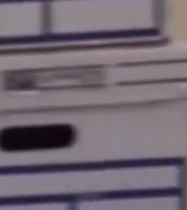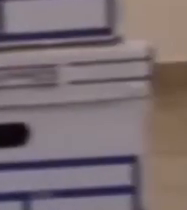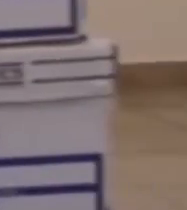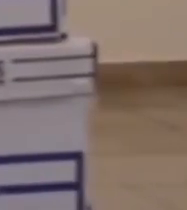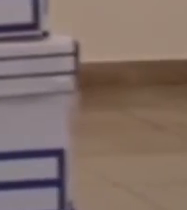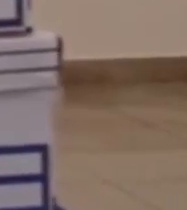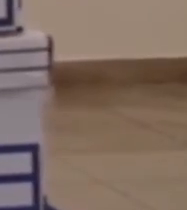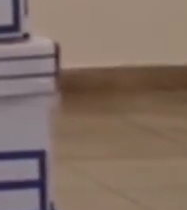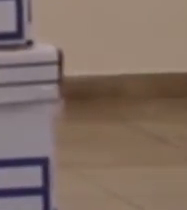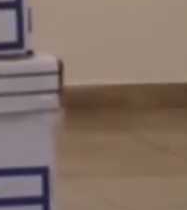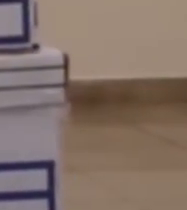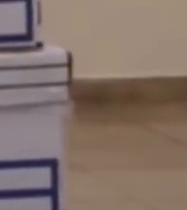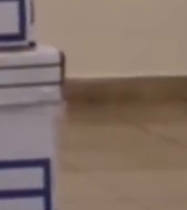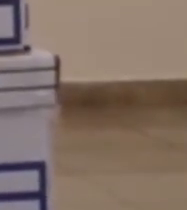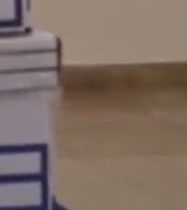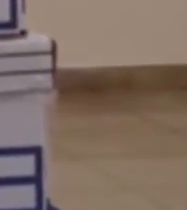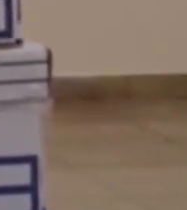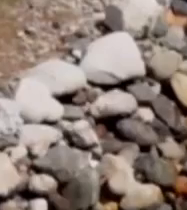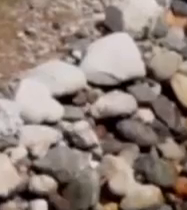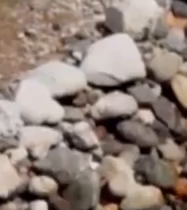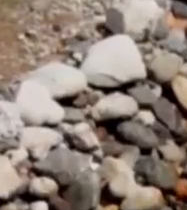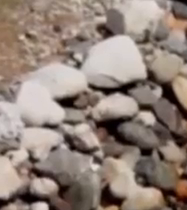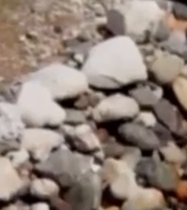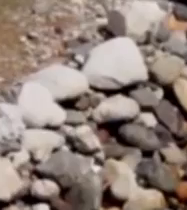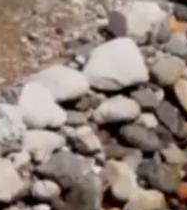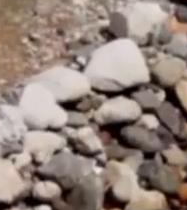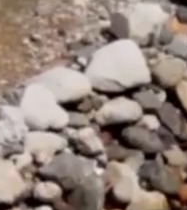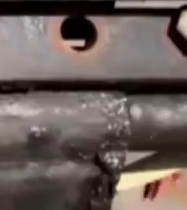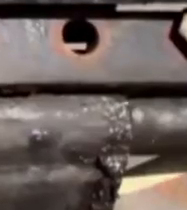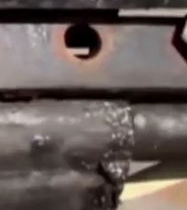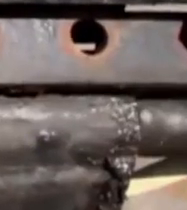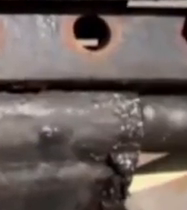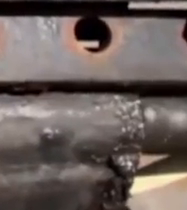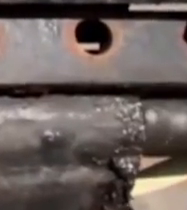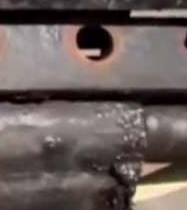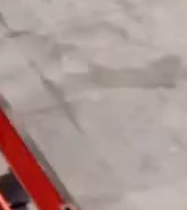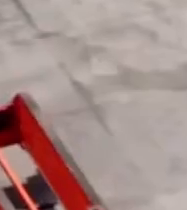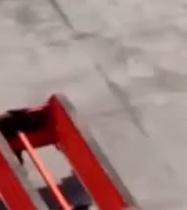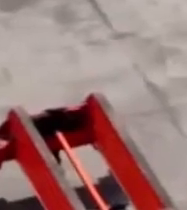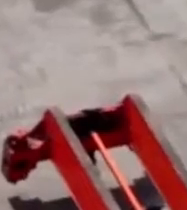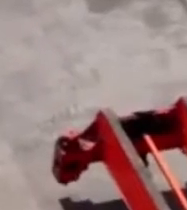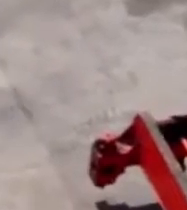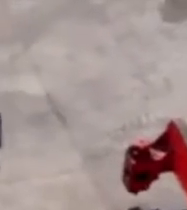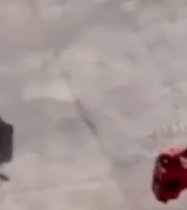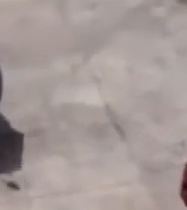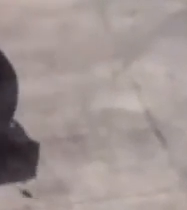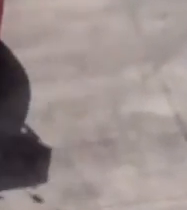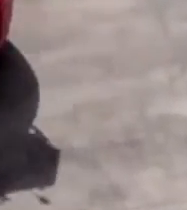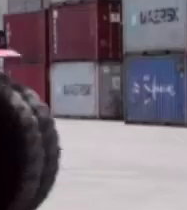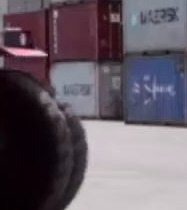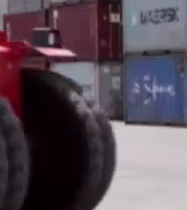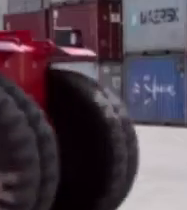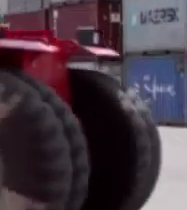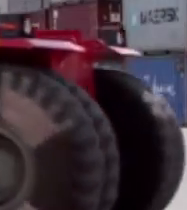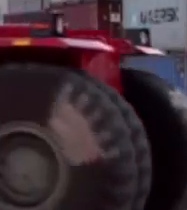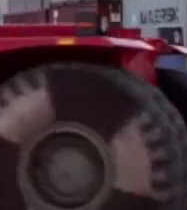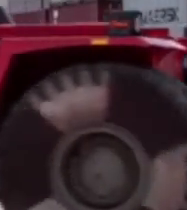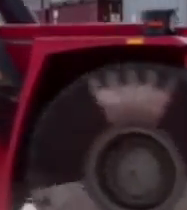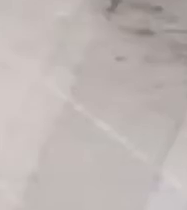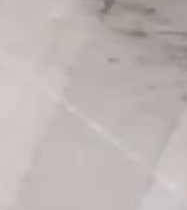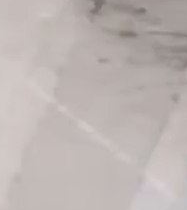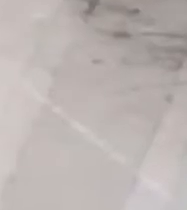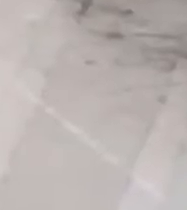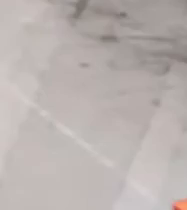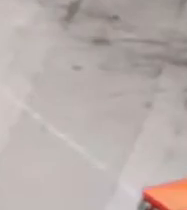no intrusivo para la aduana de puerto cortés de igual forma como lo establece la ley de contratación del estado se